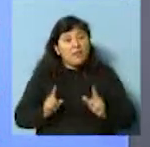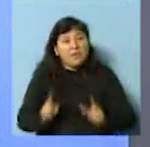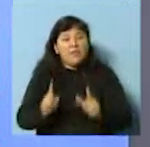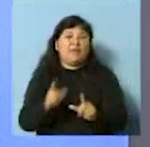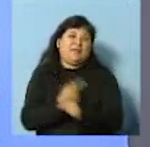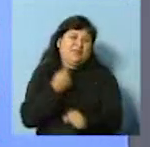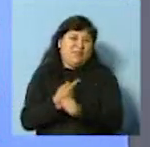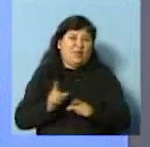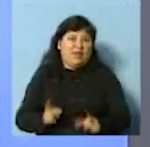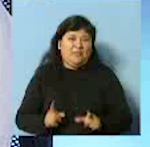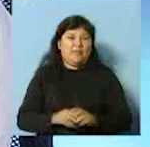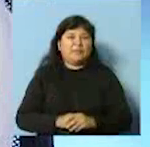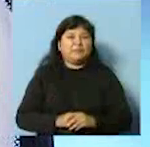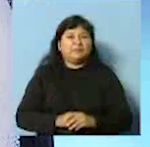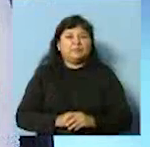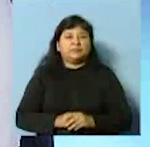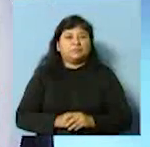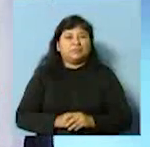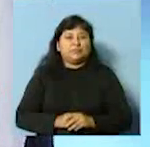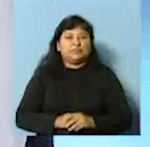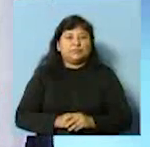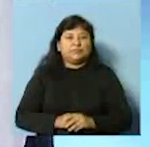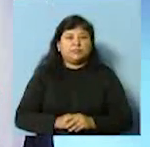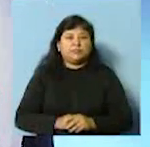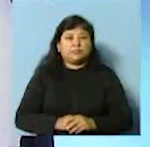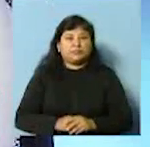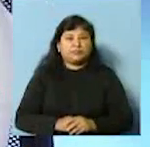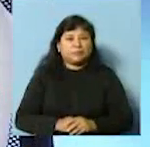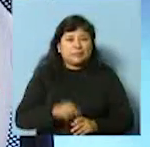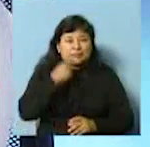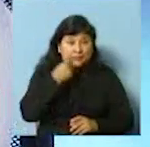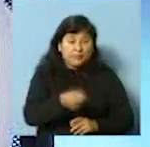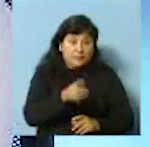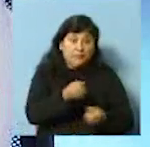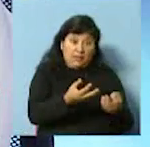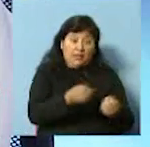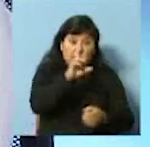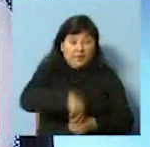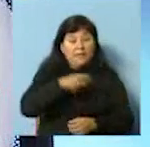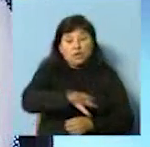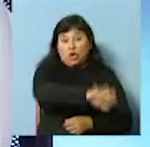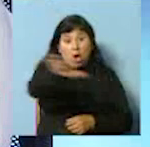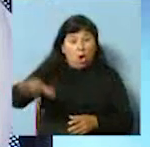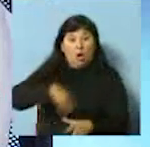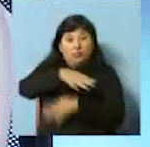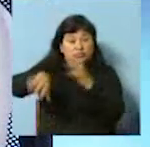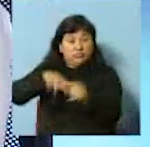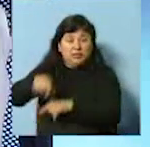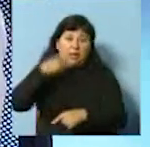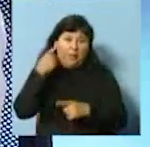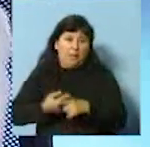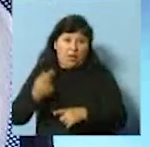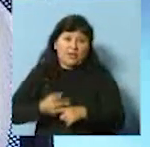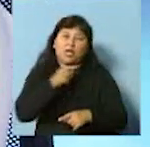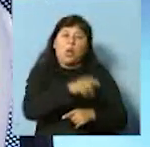pero propuestas concretas de la izquierda o sea más allá del entorno que en este momento se puede encontrar la política o la